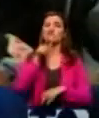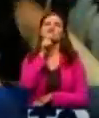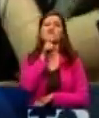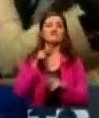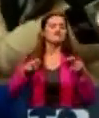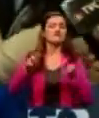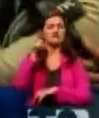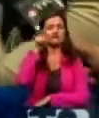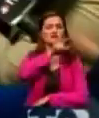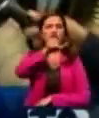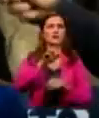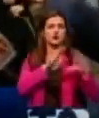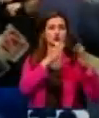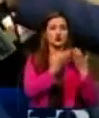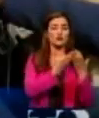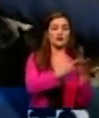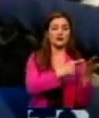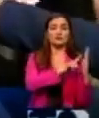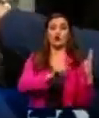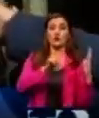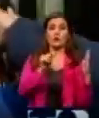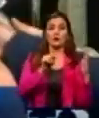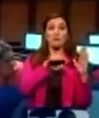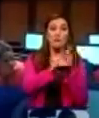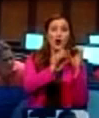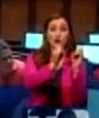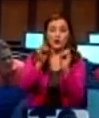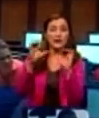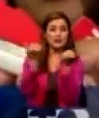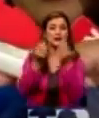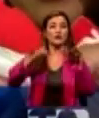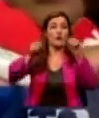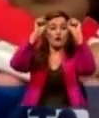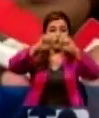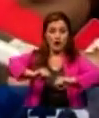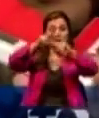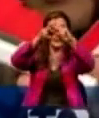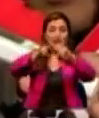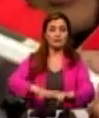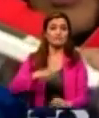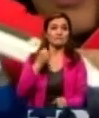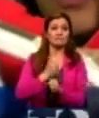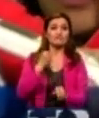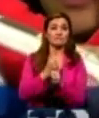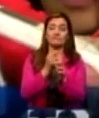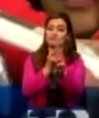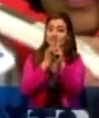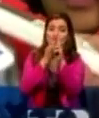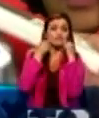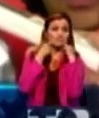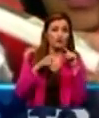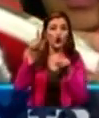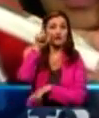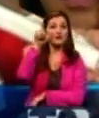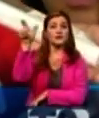Análisis Financiero puede de oficio revisar las cuentas bancarias de los asambleístas. Nosotros estamos trabajando y el resultado será remitido a